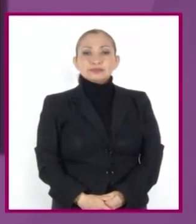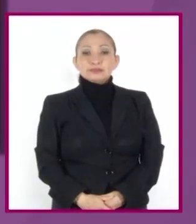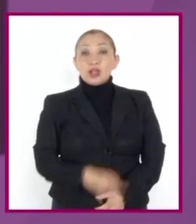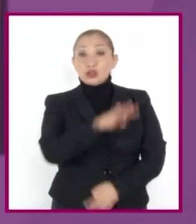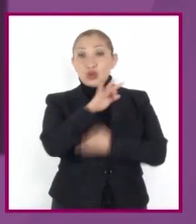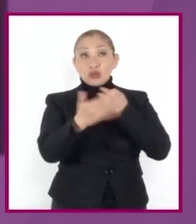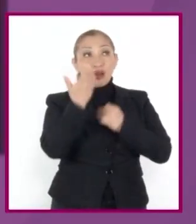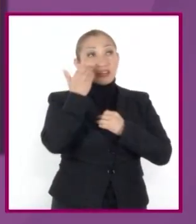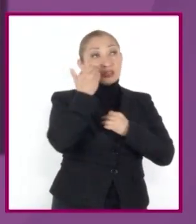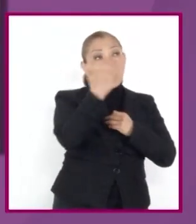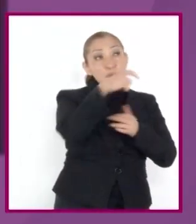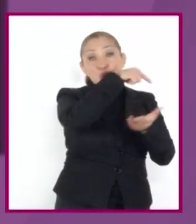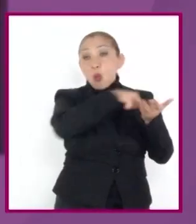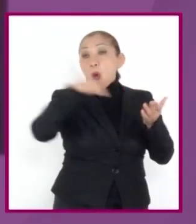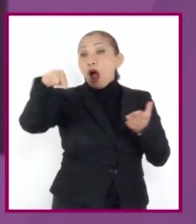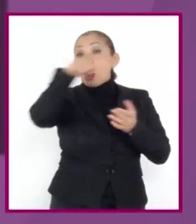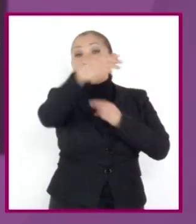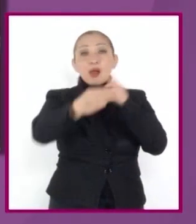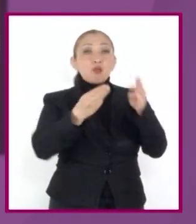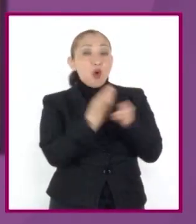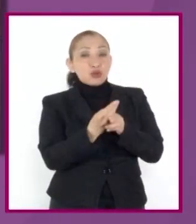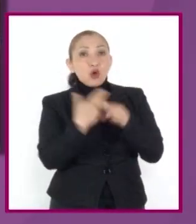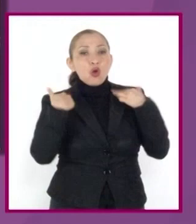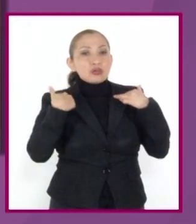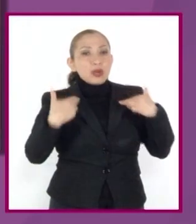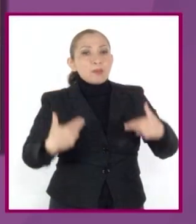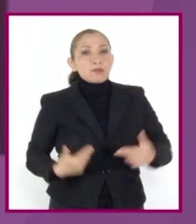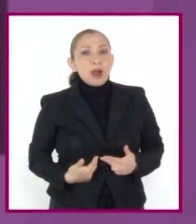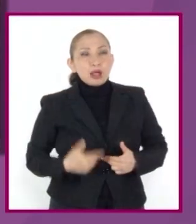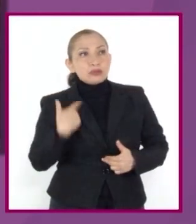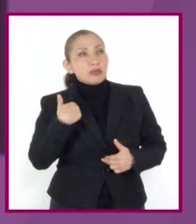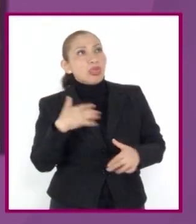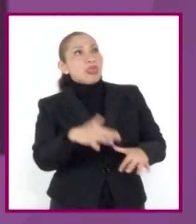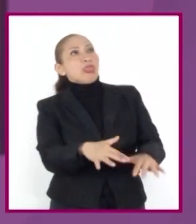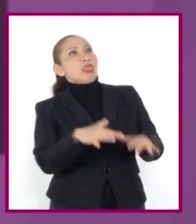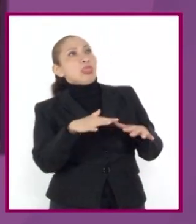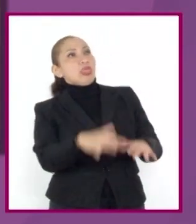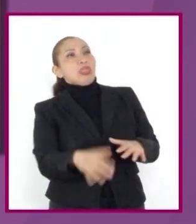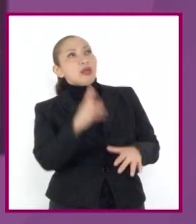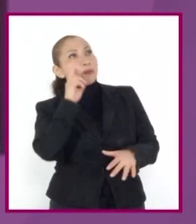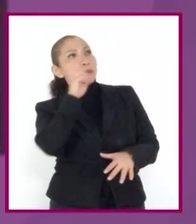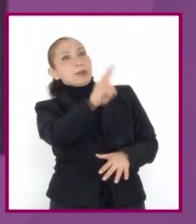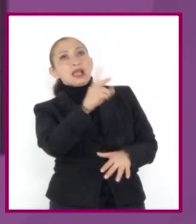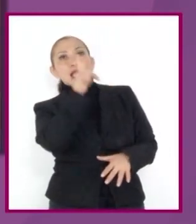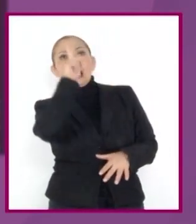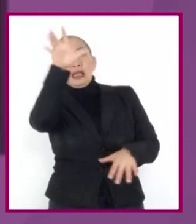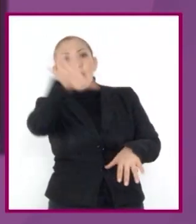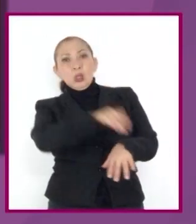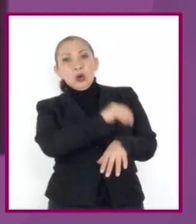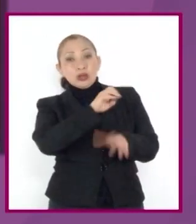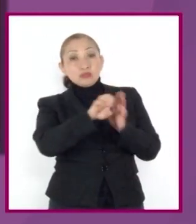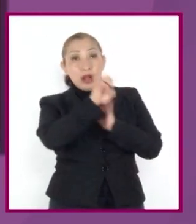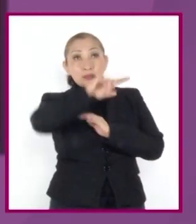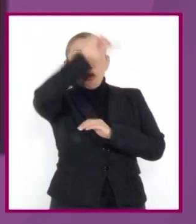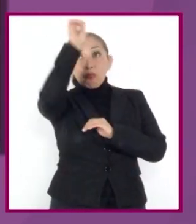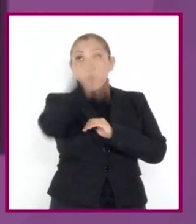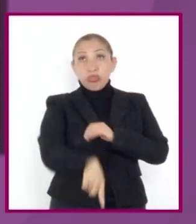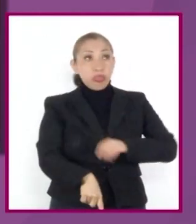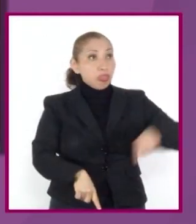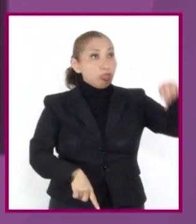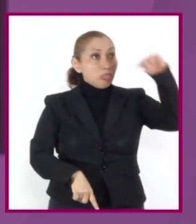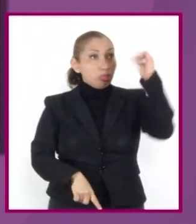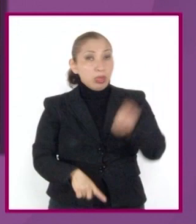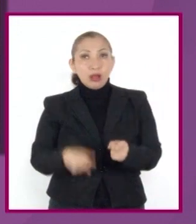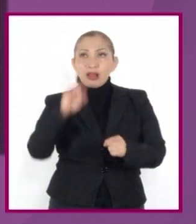las épocas y lugares del mundo, los seres humanos nos hemos impresionado con los fenómenos eléctricos, como los rayos,